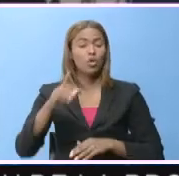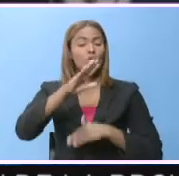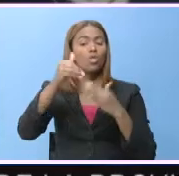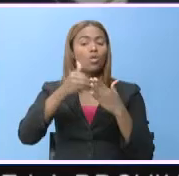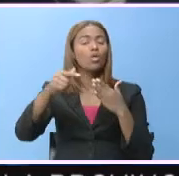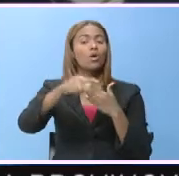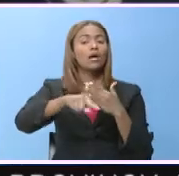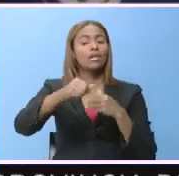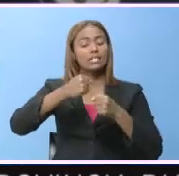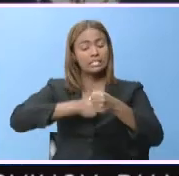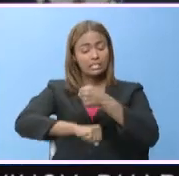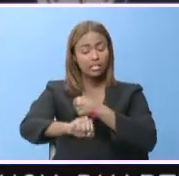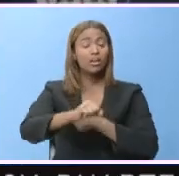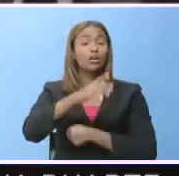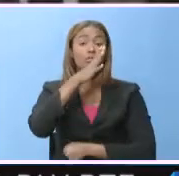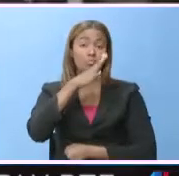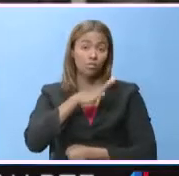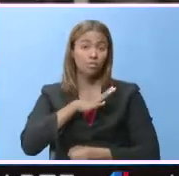ellos nacieron de una mujer.